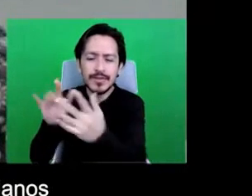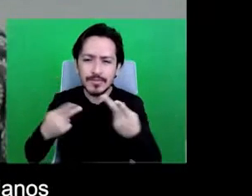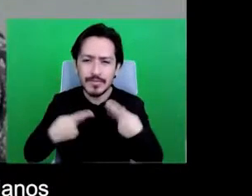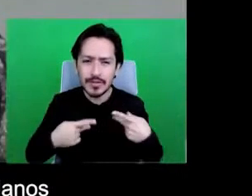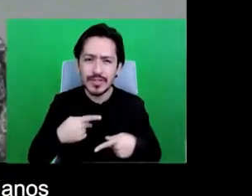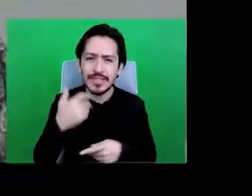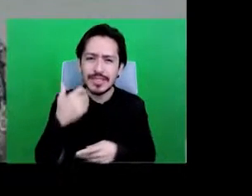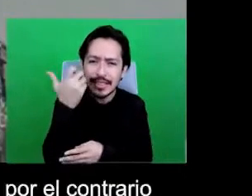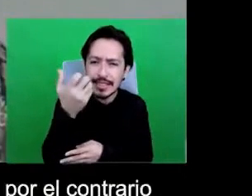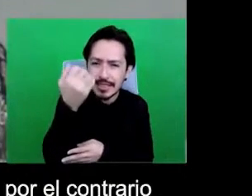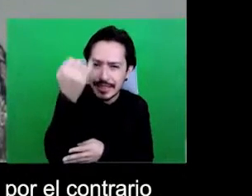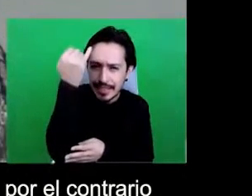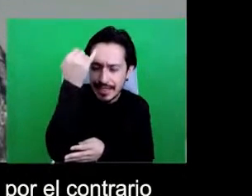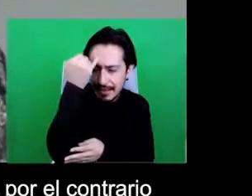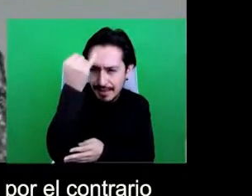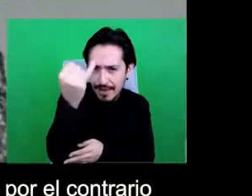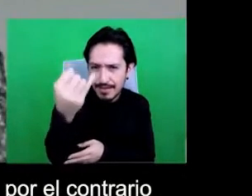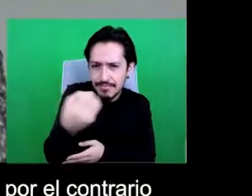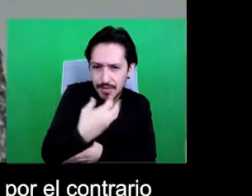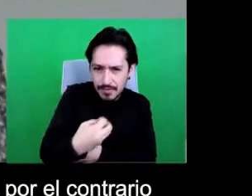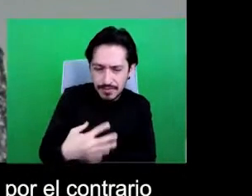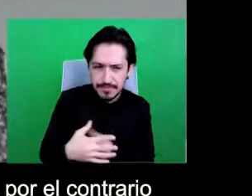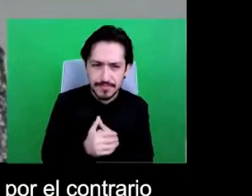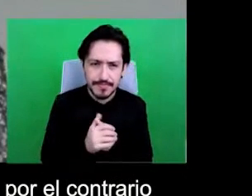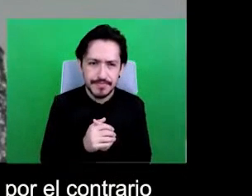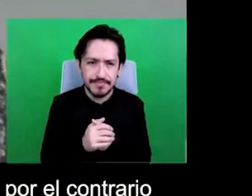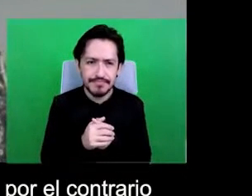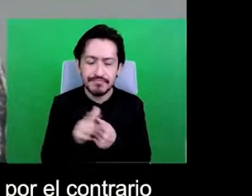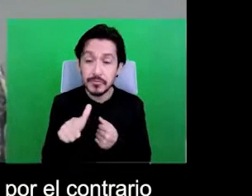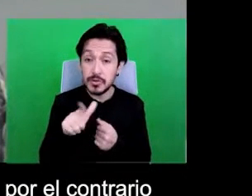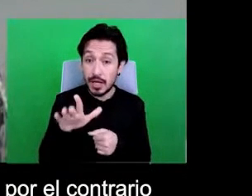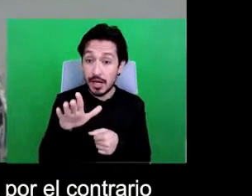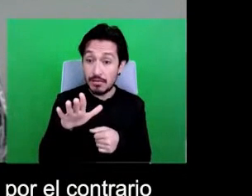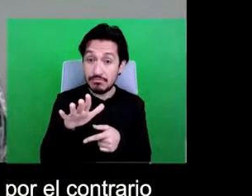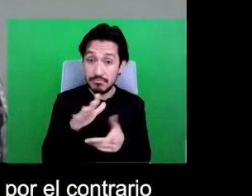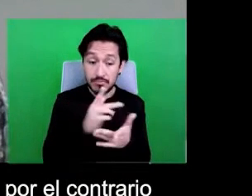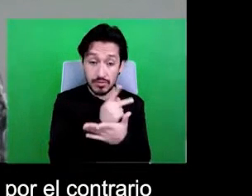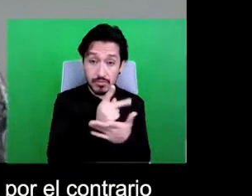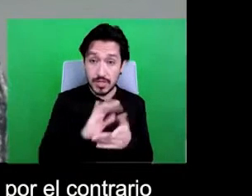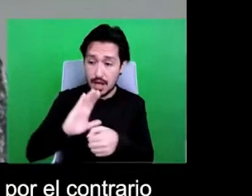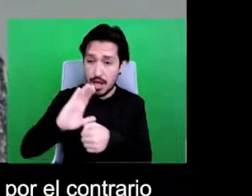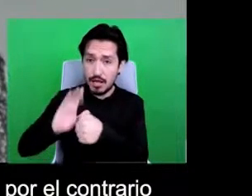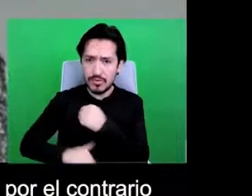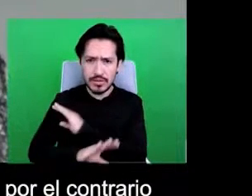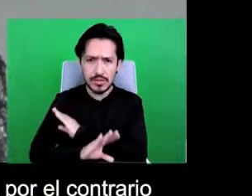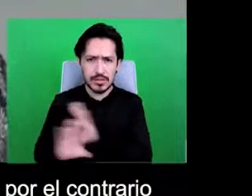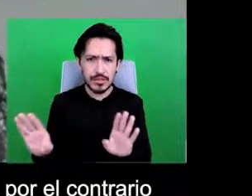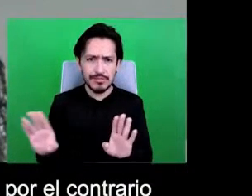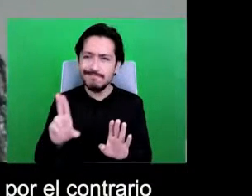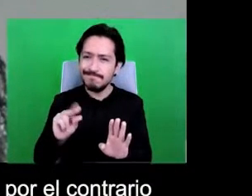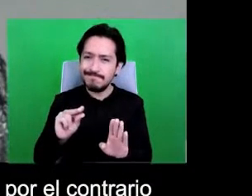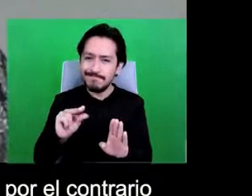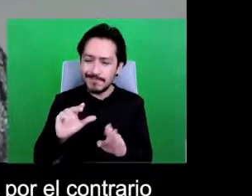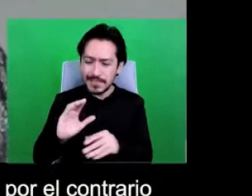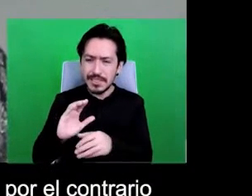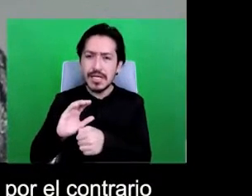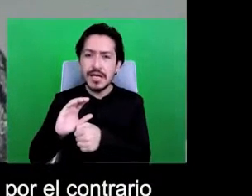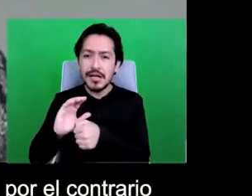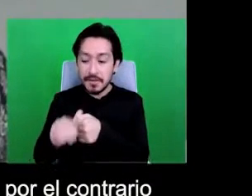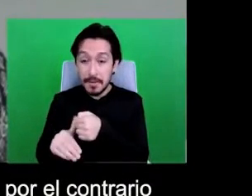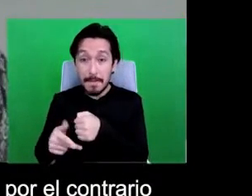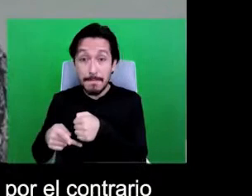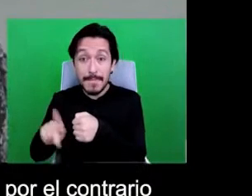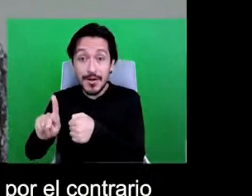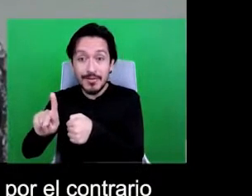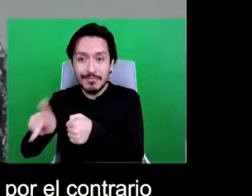quieran enriquecerlos. En corto, no es un programa que concluye en esta etapa. Por el contrario, es un programa que comienza a